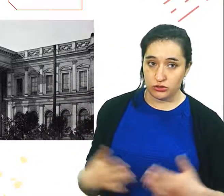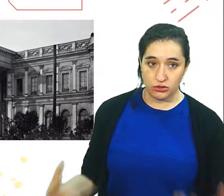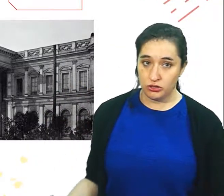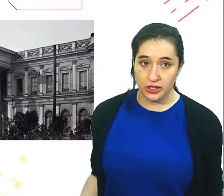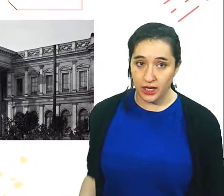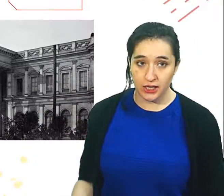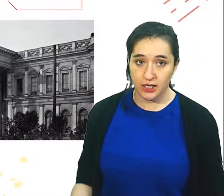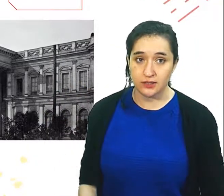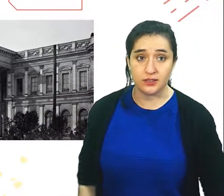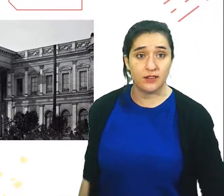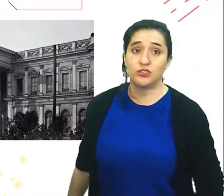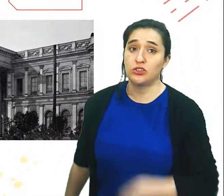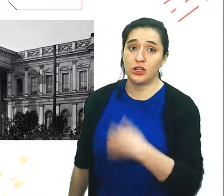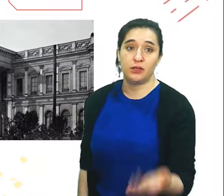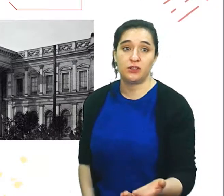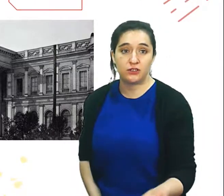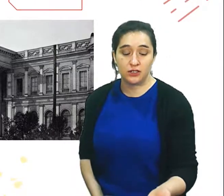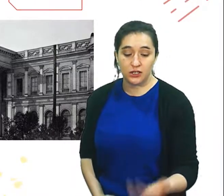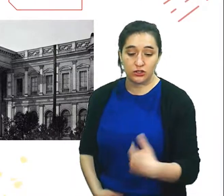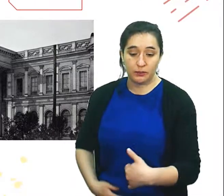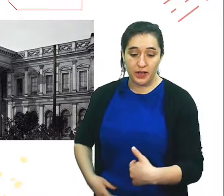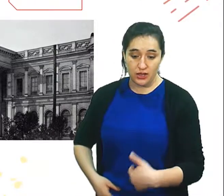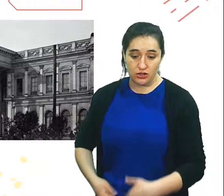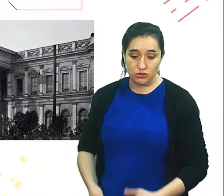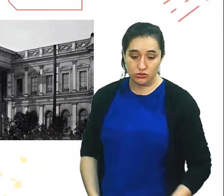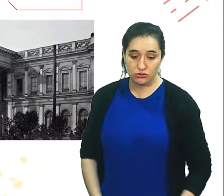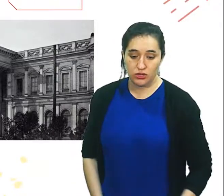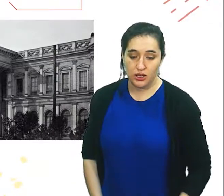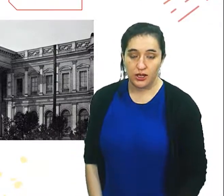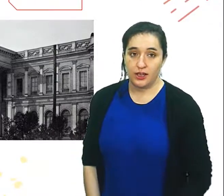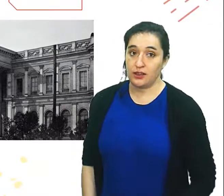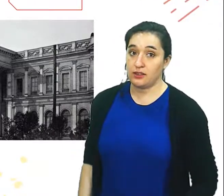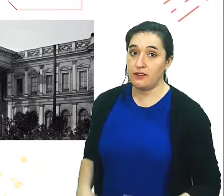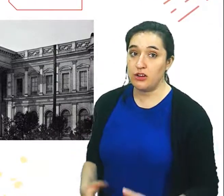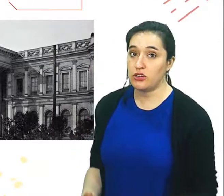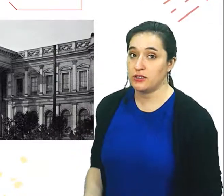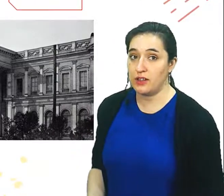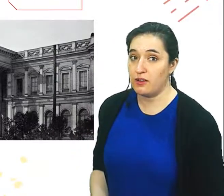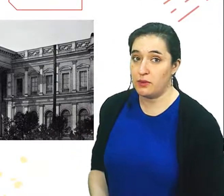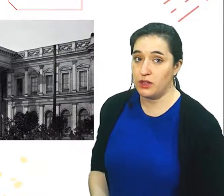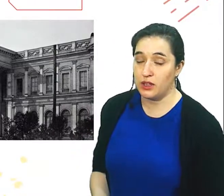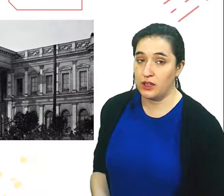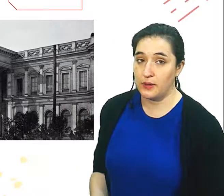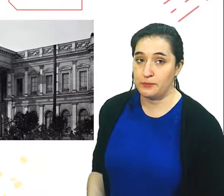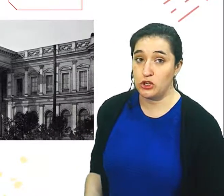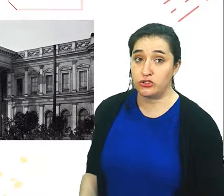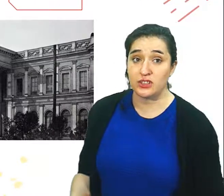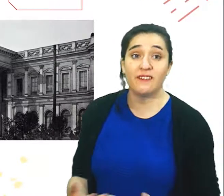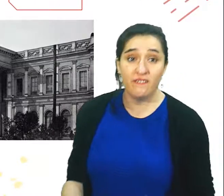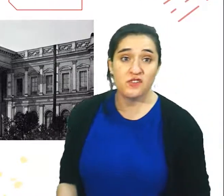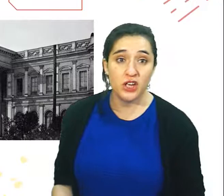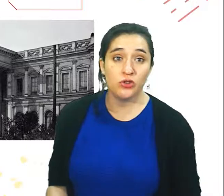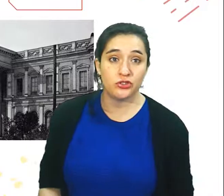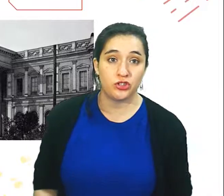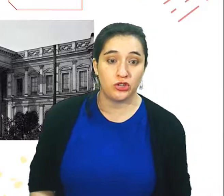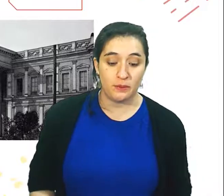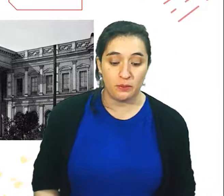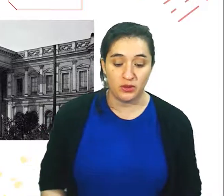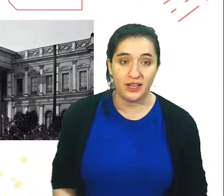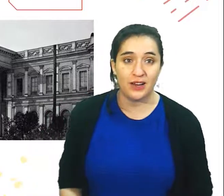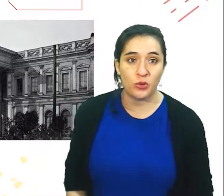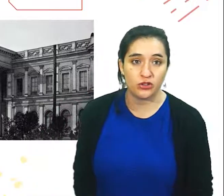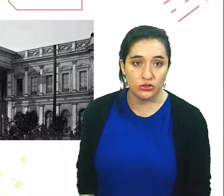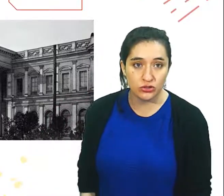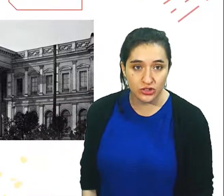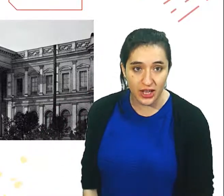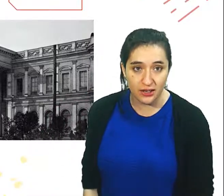parlamentarios, estos oligarcas, estaban solamente gobernando para ellos. Estaba lo que estaba, se estaba viviendo en los sectores